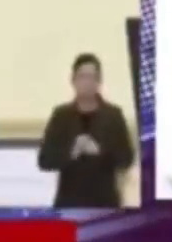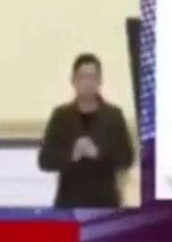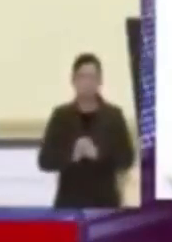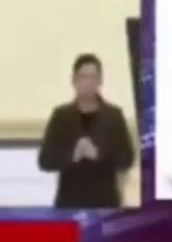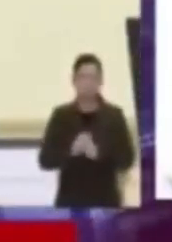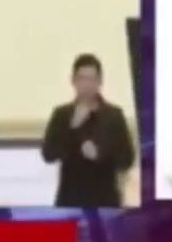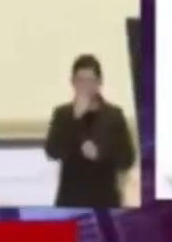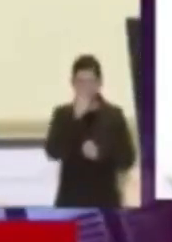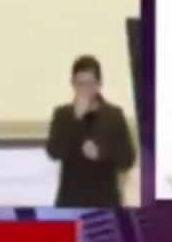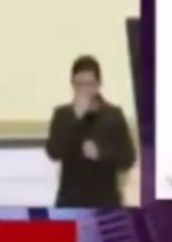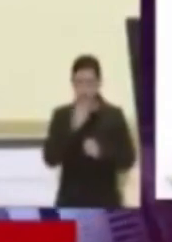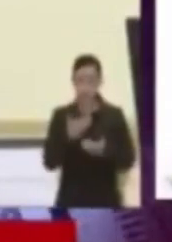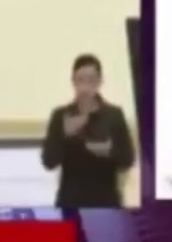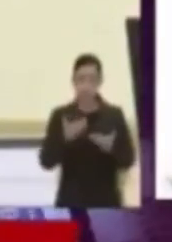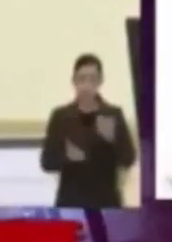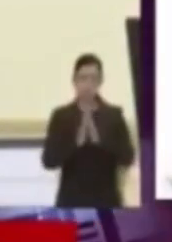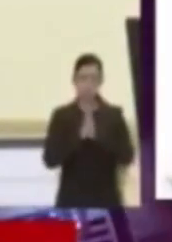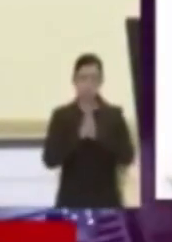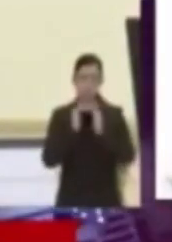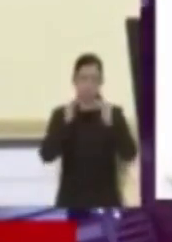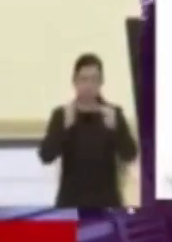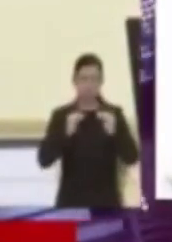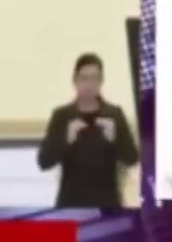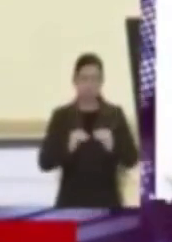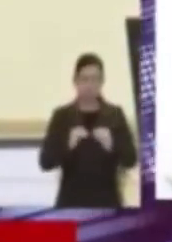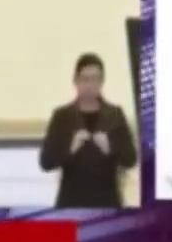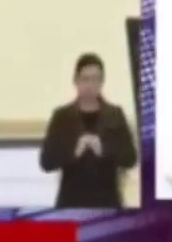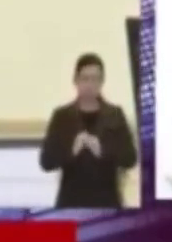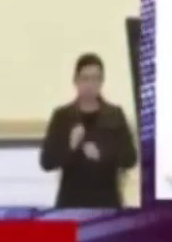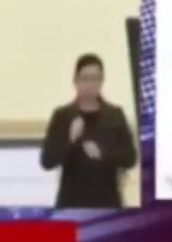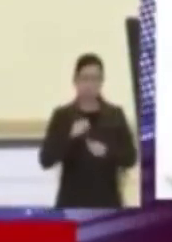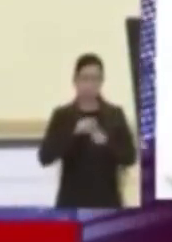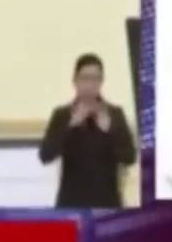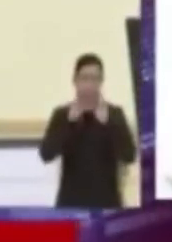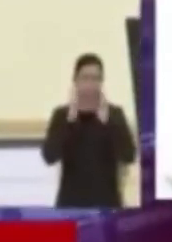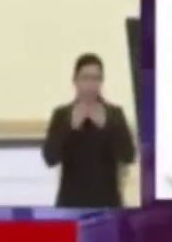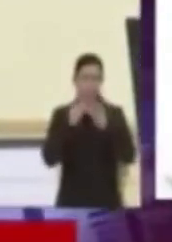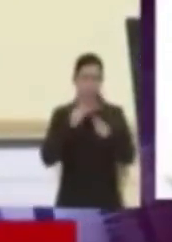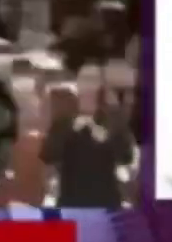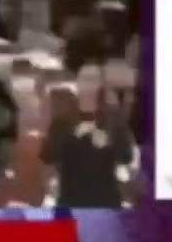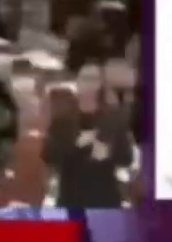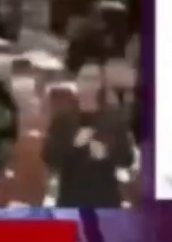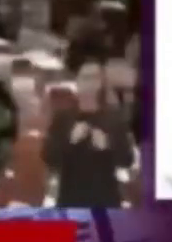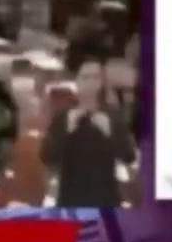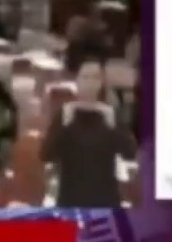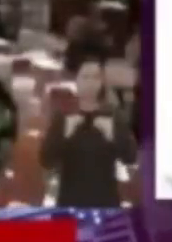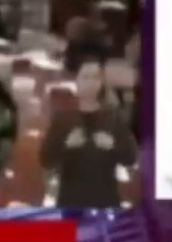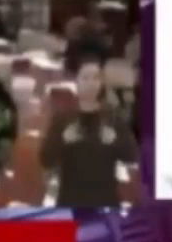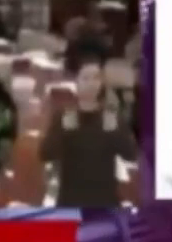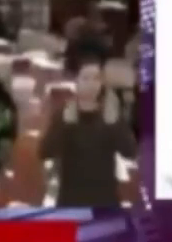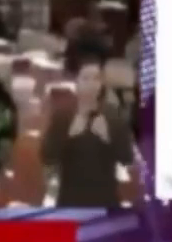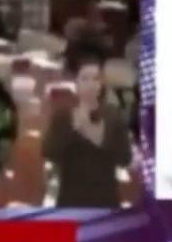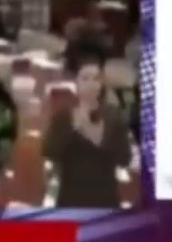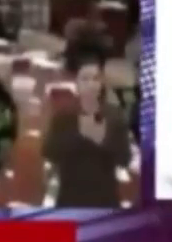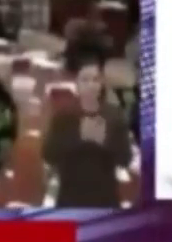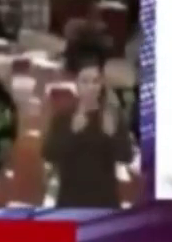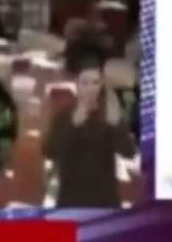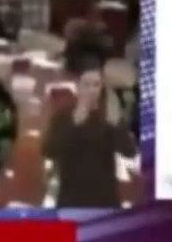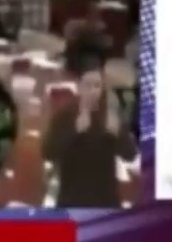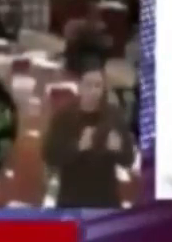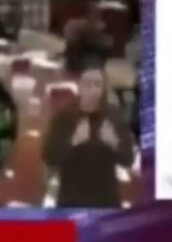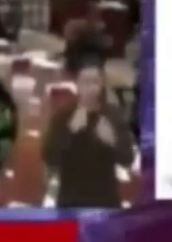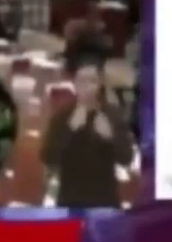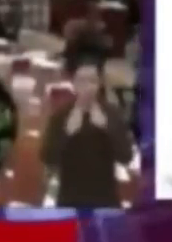régimen. ¿Y cuál voto opositor si entregaron en Quintana Roo el poder, si entregaron en Oaxaca el poder,